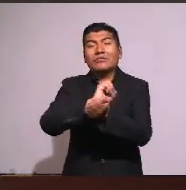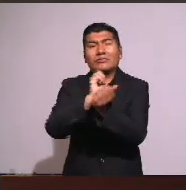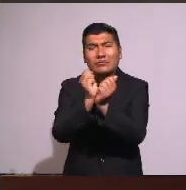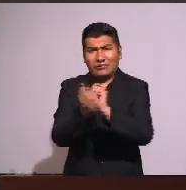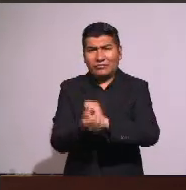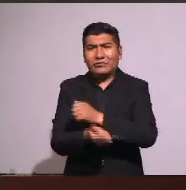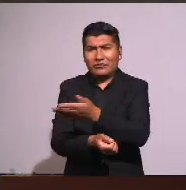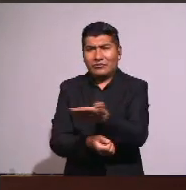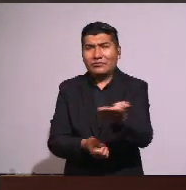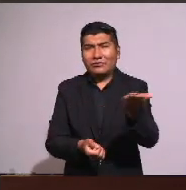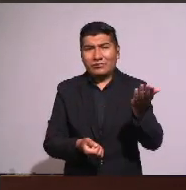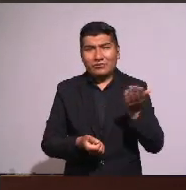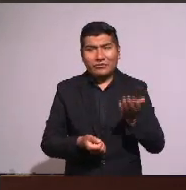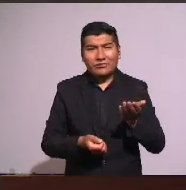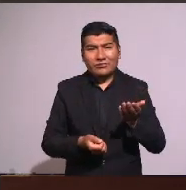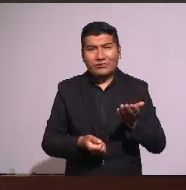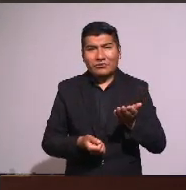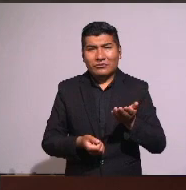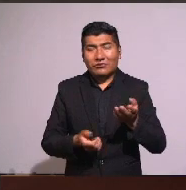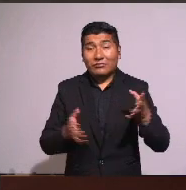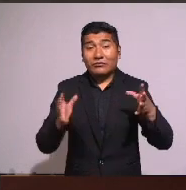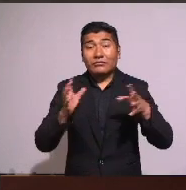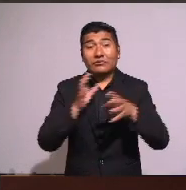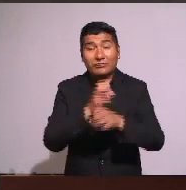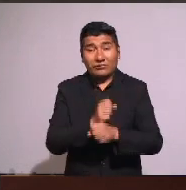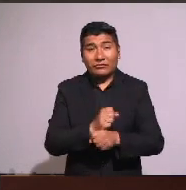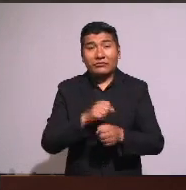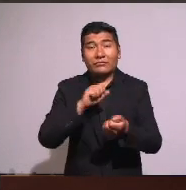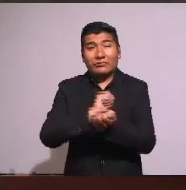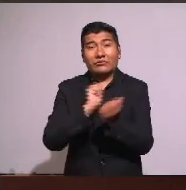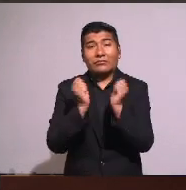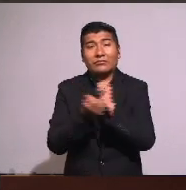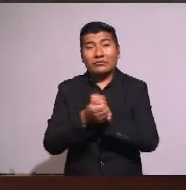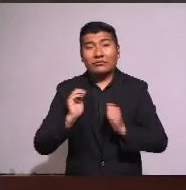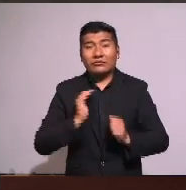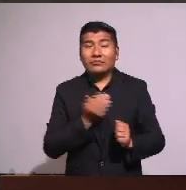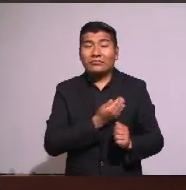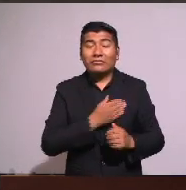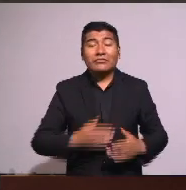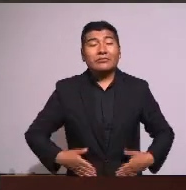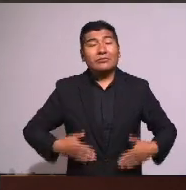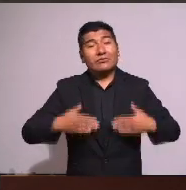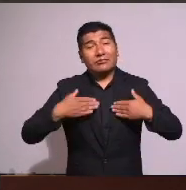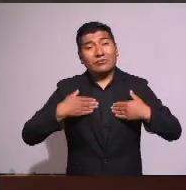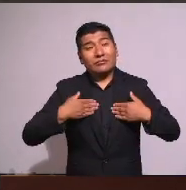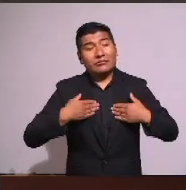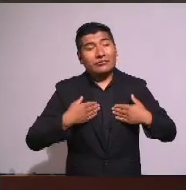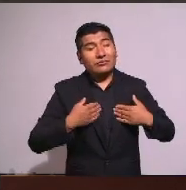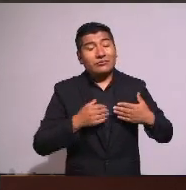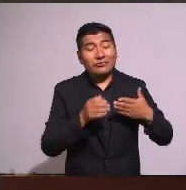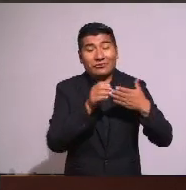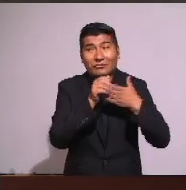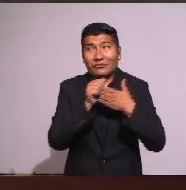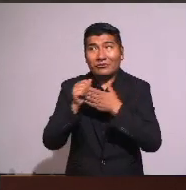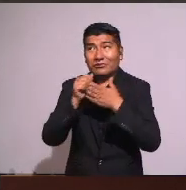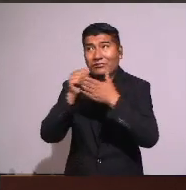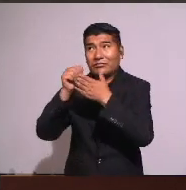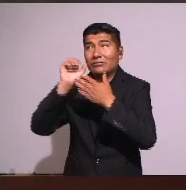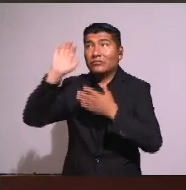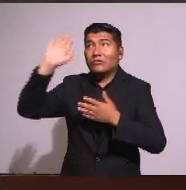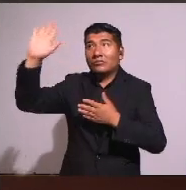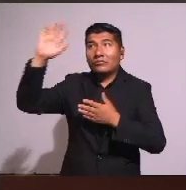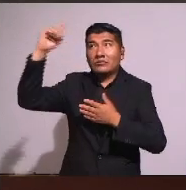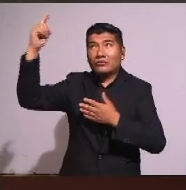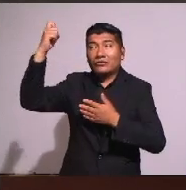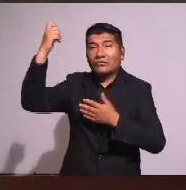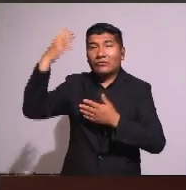Conviértanse, es decir, cambiemos nuestra vida. Dejémonos guiar por la luz de su